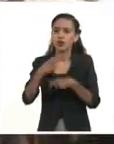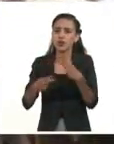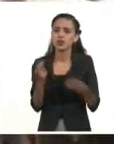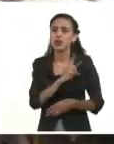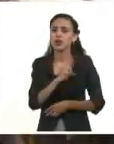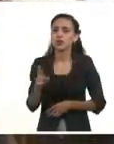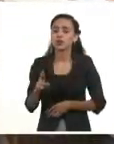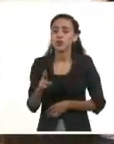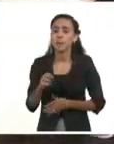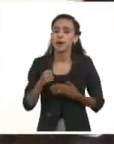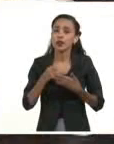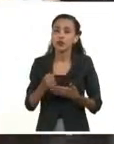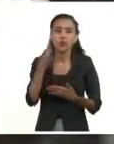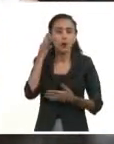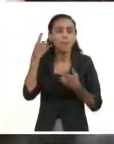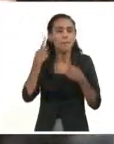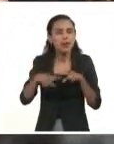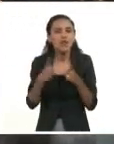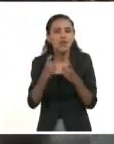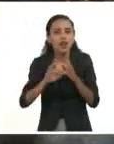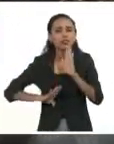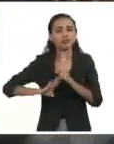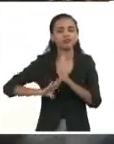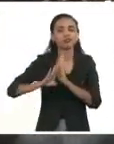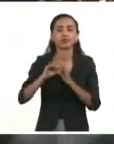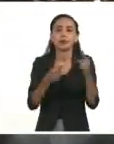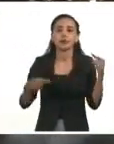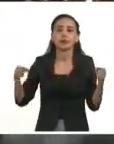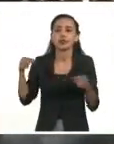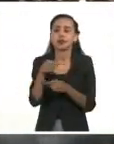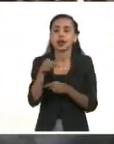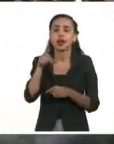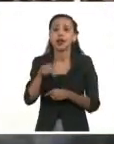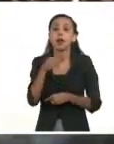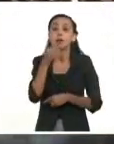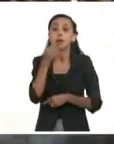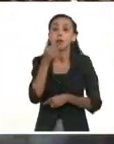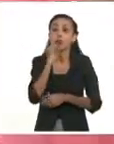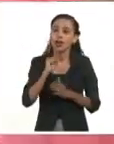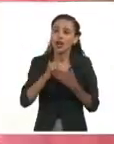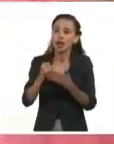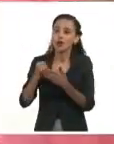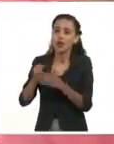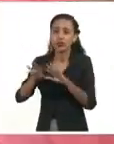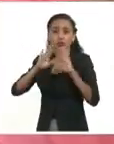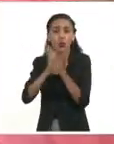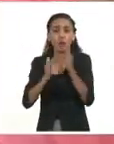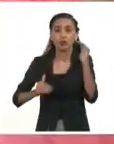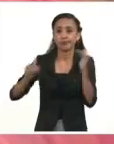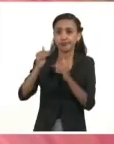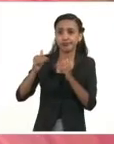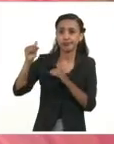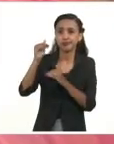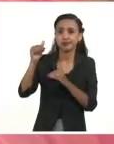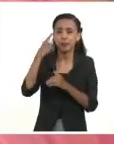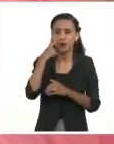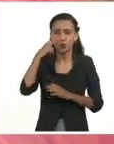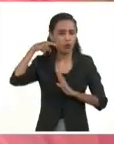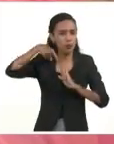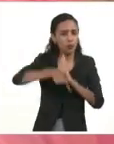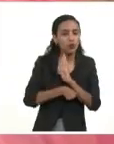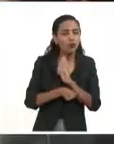pero tenemos que seguir avanzando sobre todo en el desafío de llegar a todas las instancias para que se conozca a profundidad